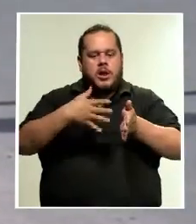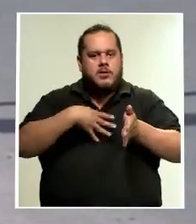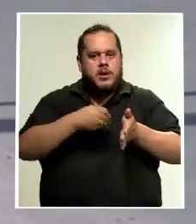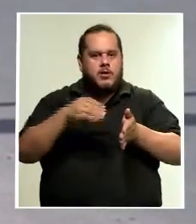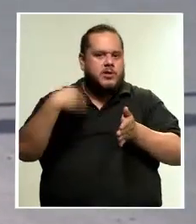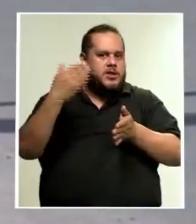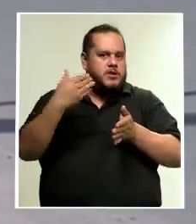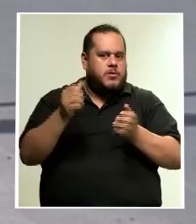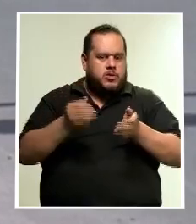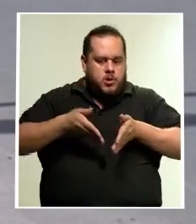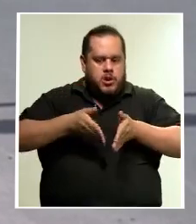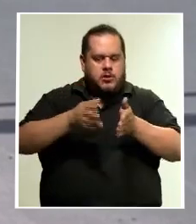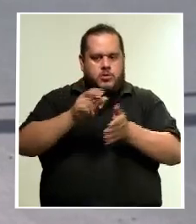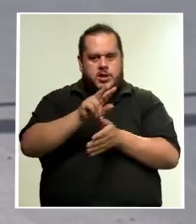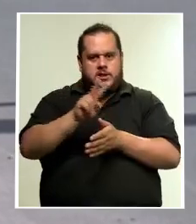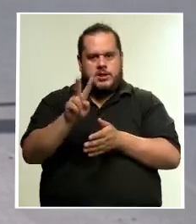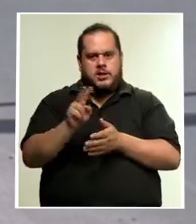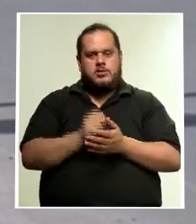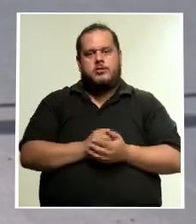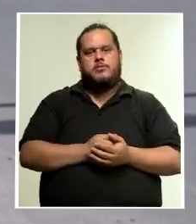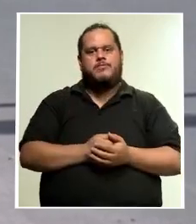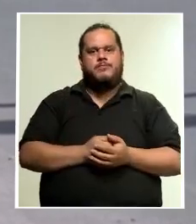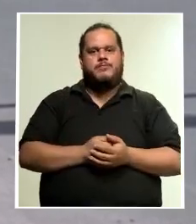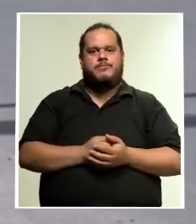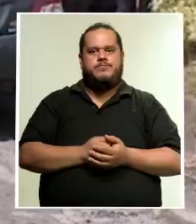con la ruta 32.